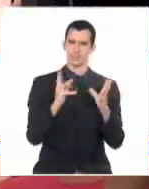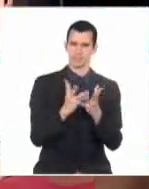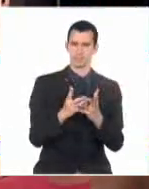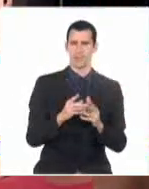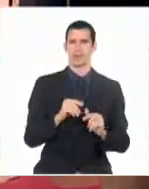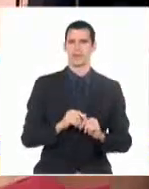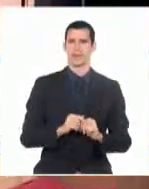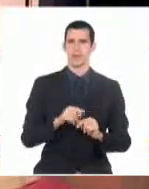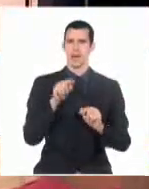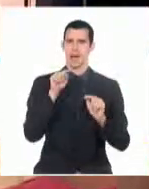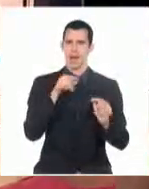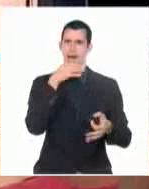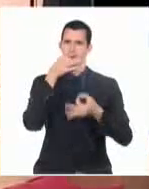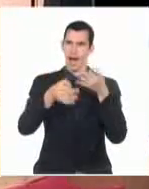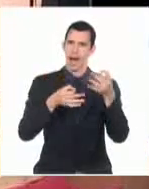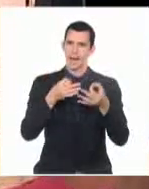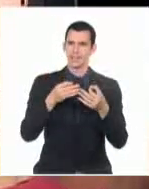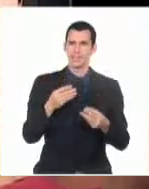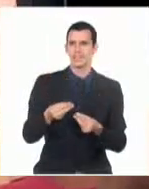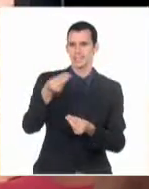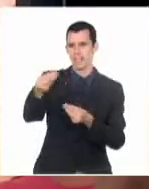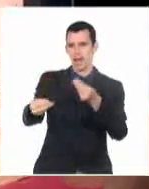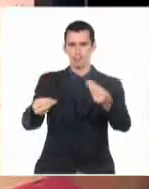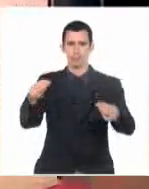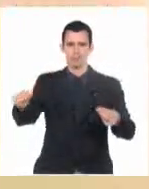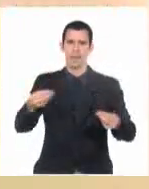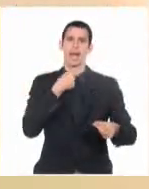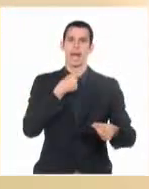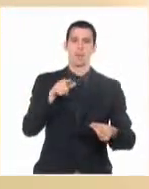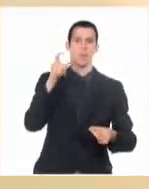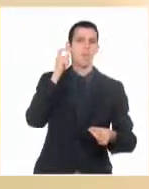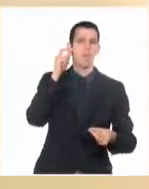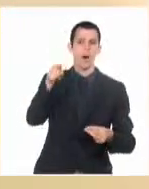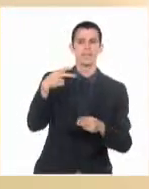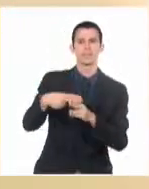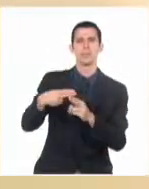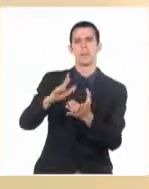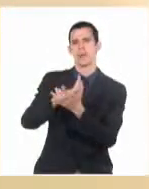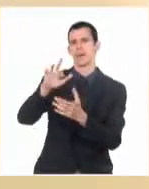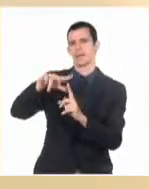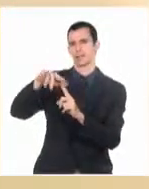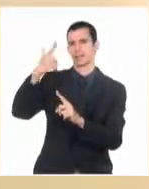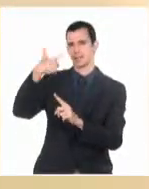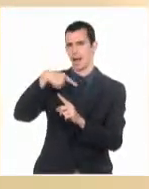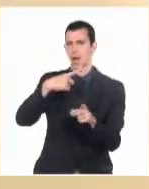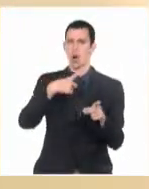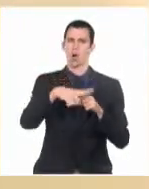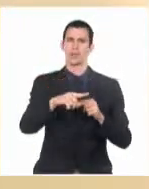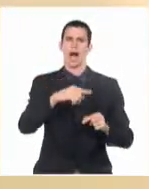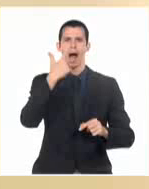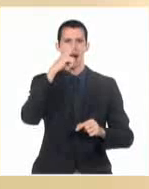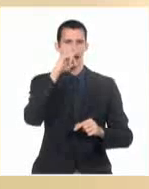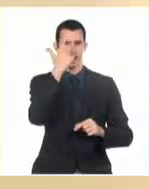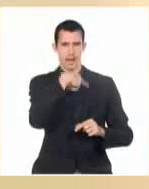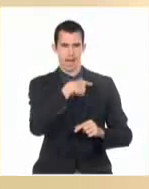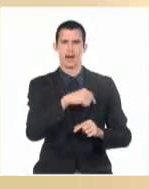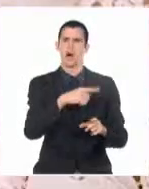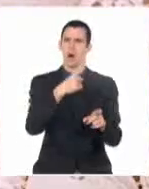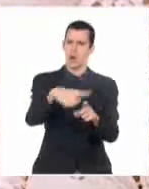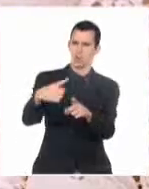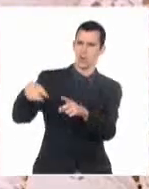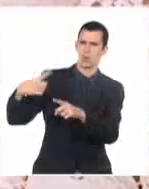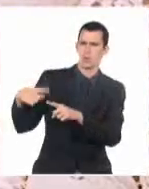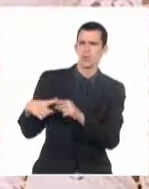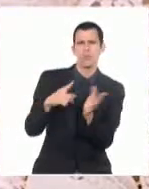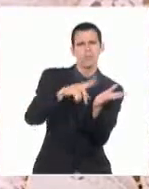Social entregó a Mirta Leida Fernández de Radio Enciclopedia, a Ana Margarita Gil de Radio Rebelde y a creadores de diferentes